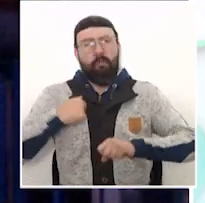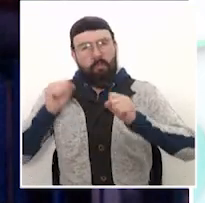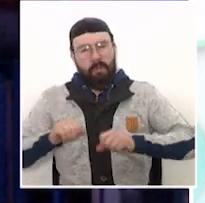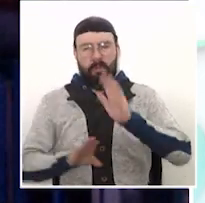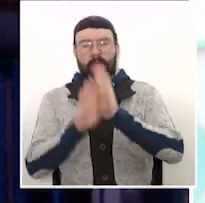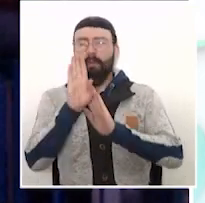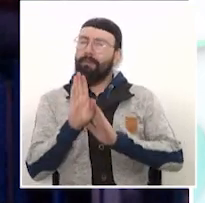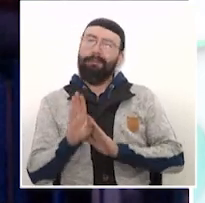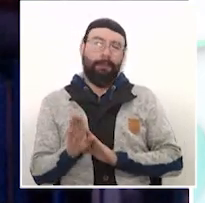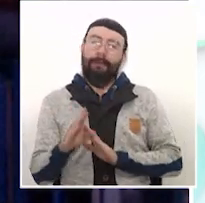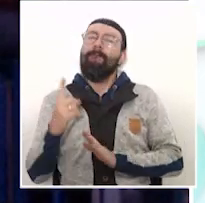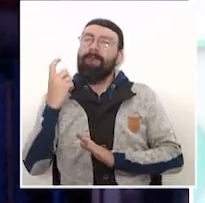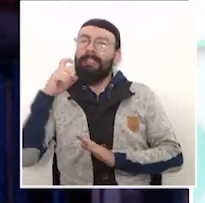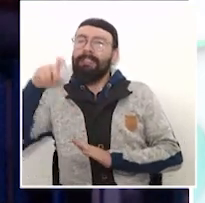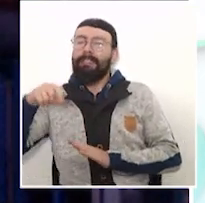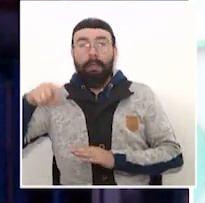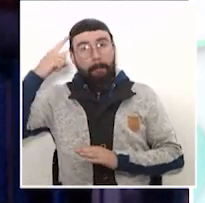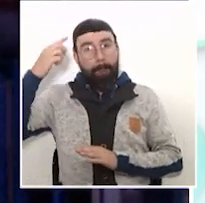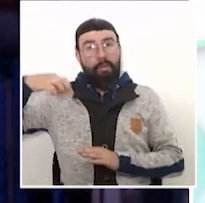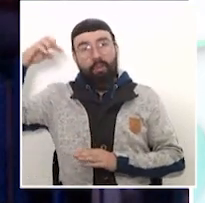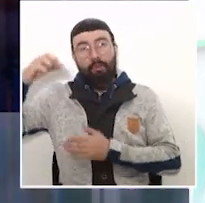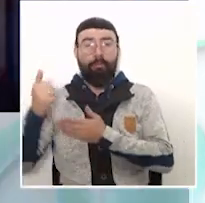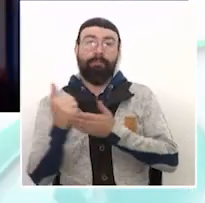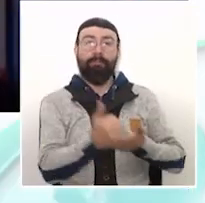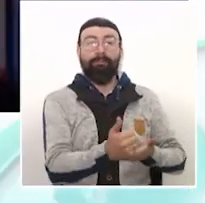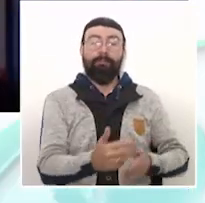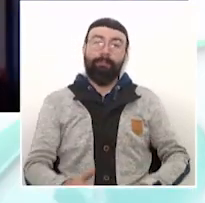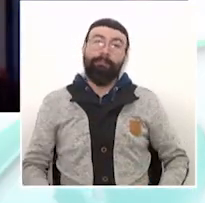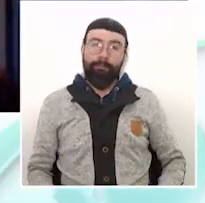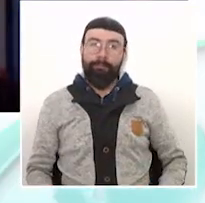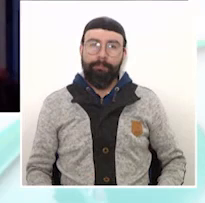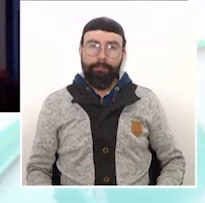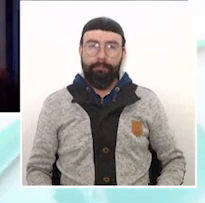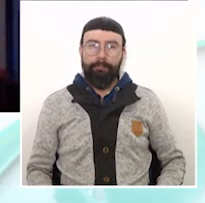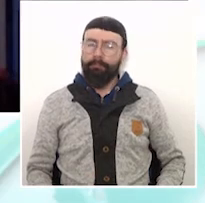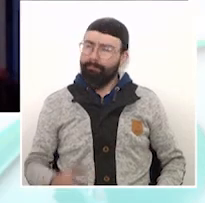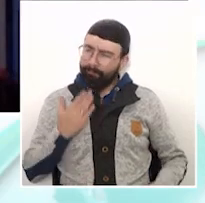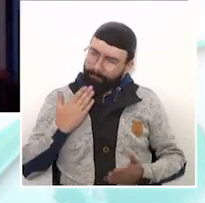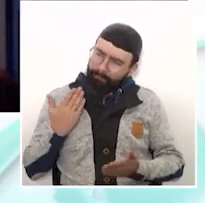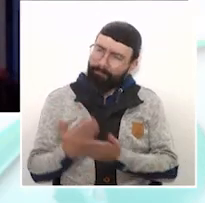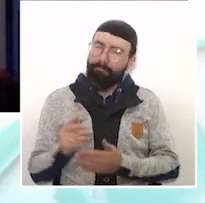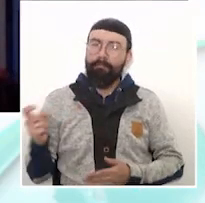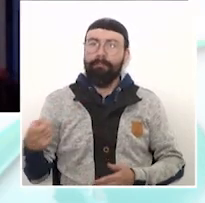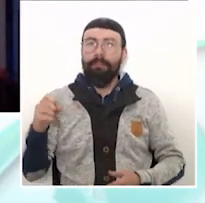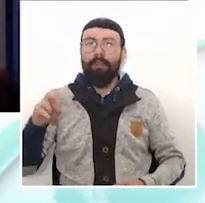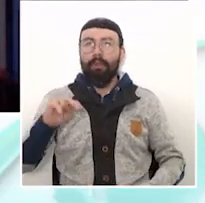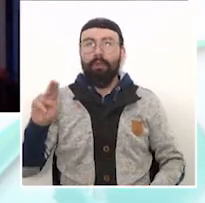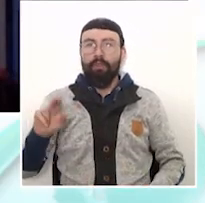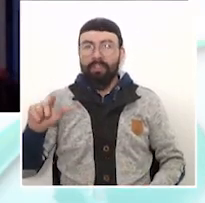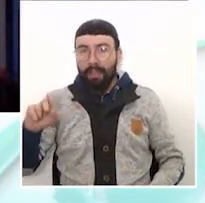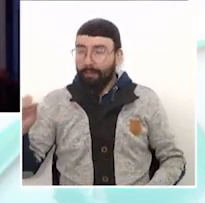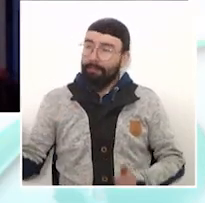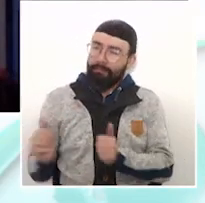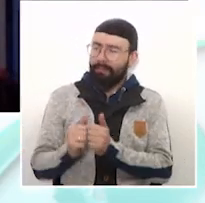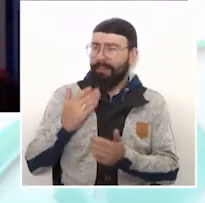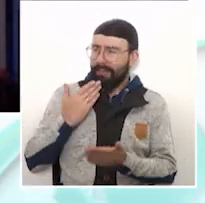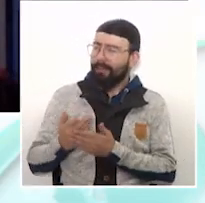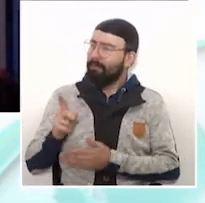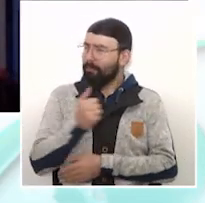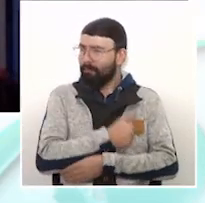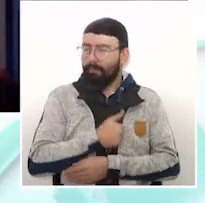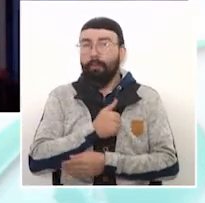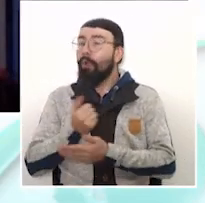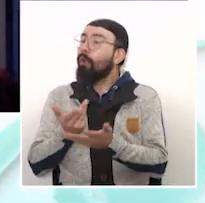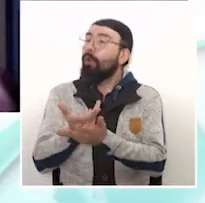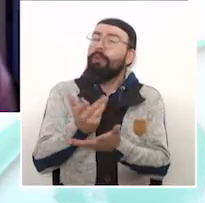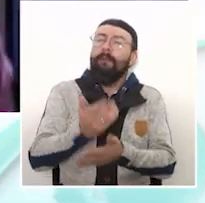hace falta una ayuda profesional. Perfecto, Gonzalo. Muchas gracias por habernos acompañado hoy. Me encantaría que le enviaras un mensaje